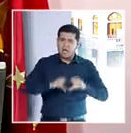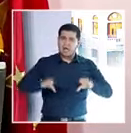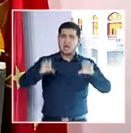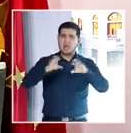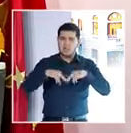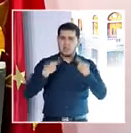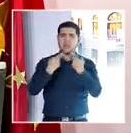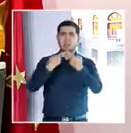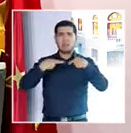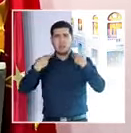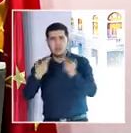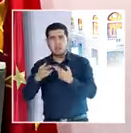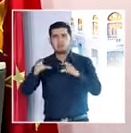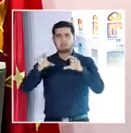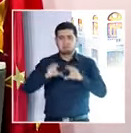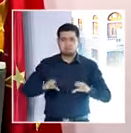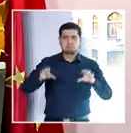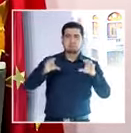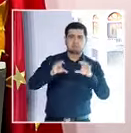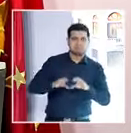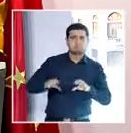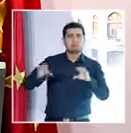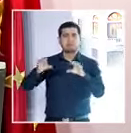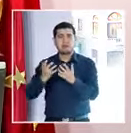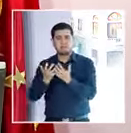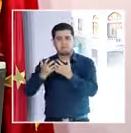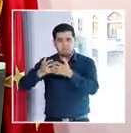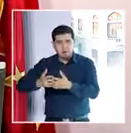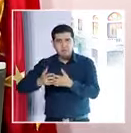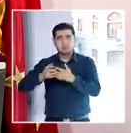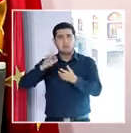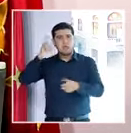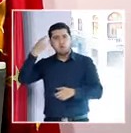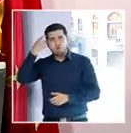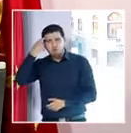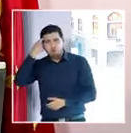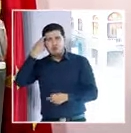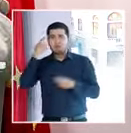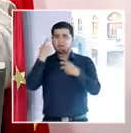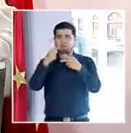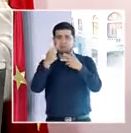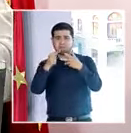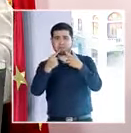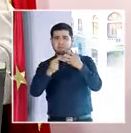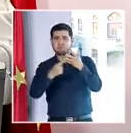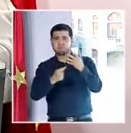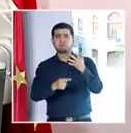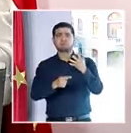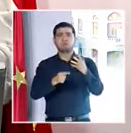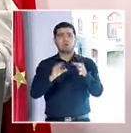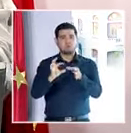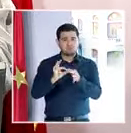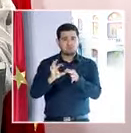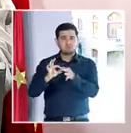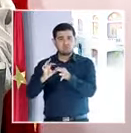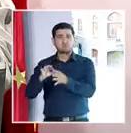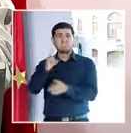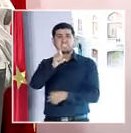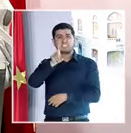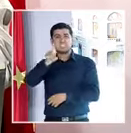de Norte de Santander, la institucionalidad y los miembros de las diferentes organizaciones sociales